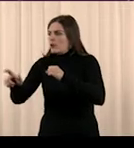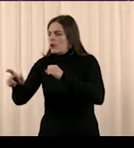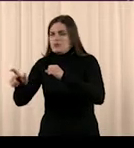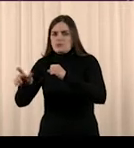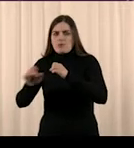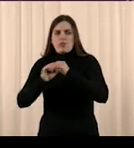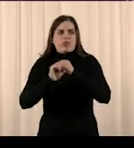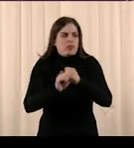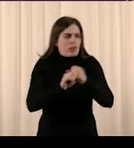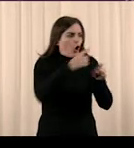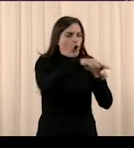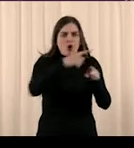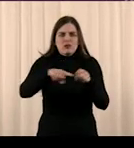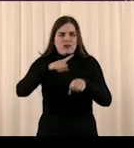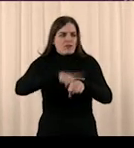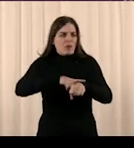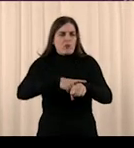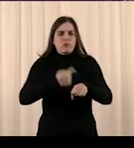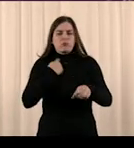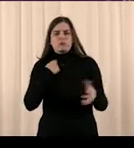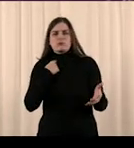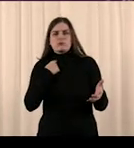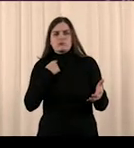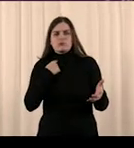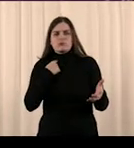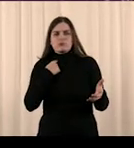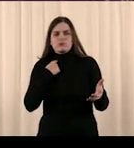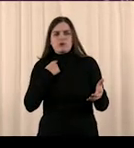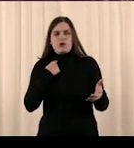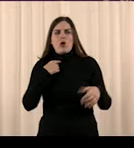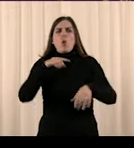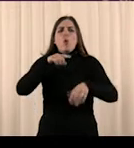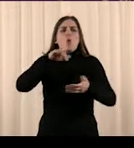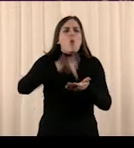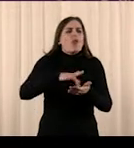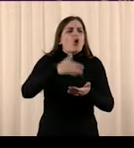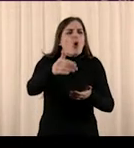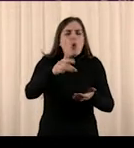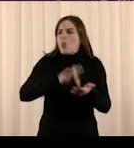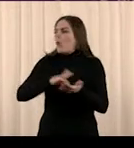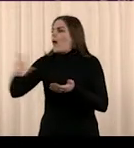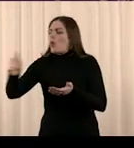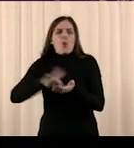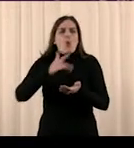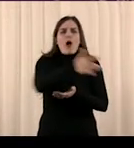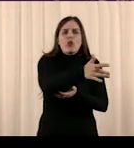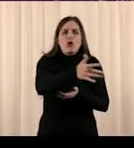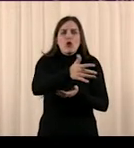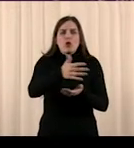relation to other things. Y con otras cosas. When is this gonna happen? When is this ¿cuándo gonna va a suceder happen? Esto? ¿Cuándo va a suceder esto otro? ¿Cuándo va a